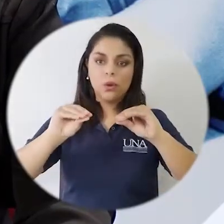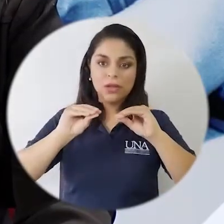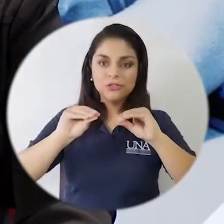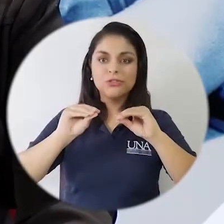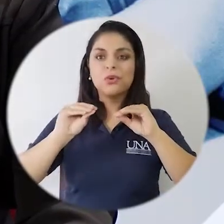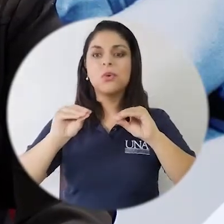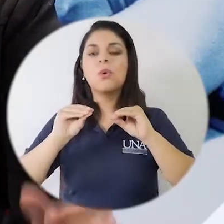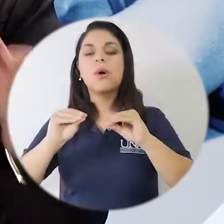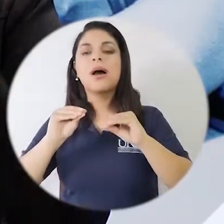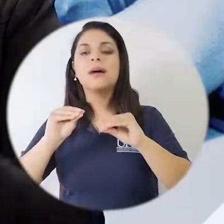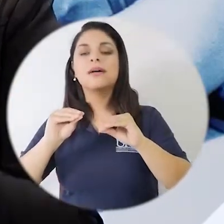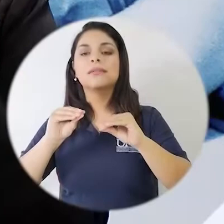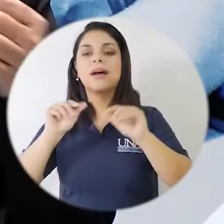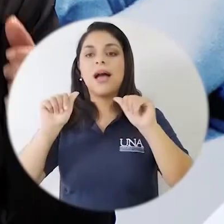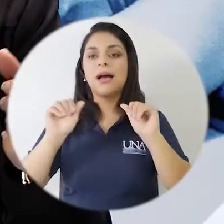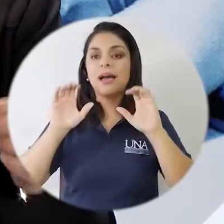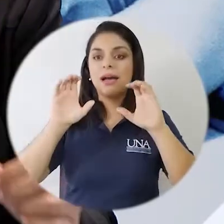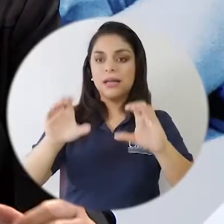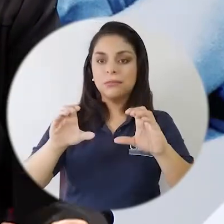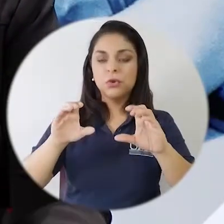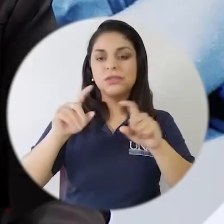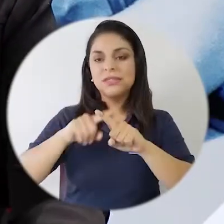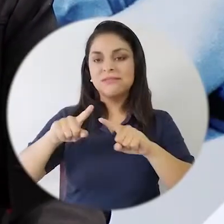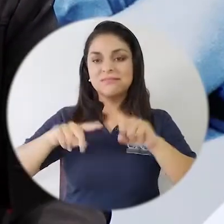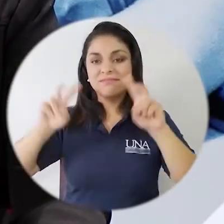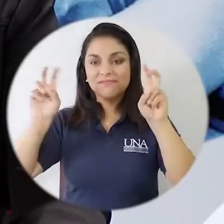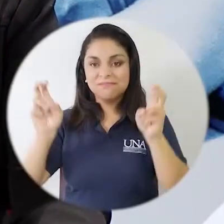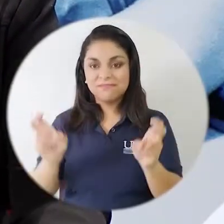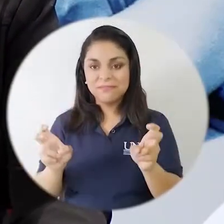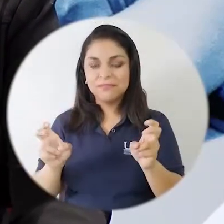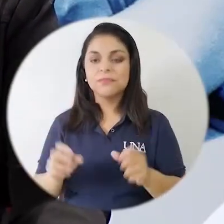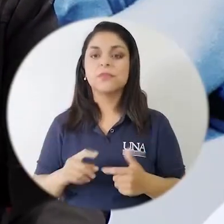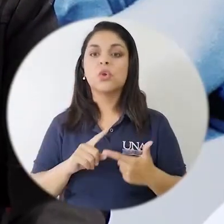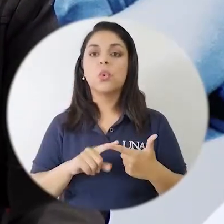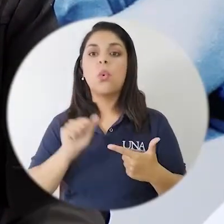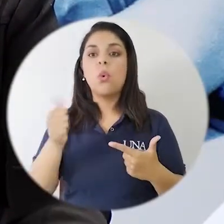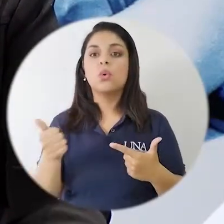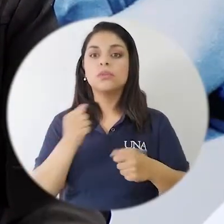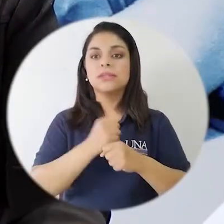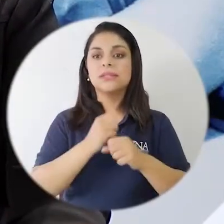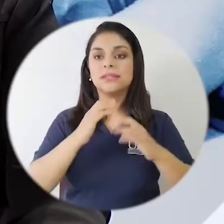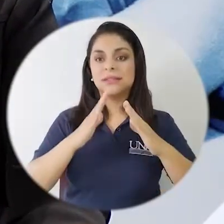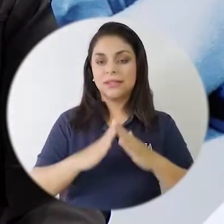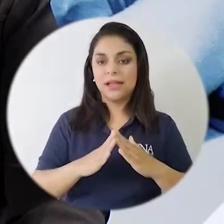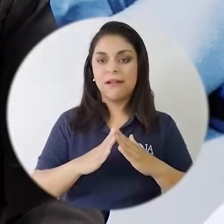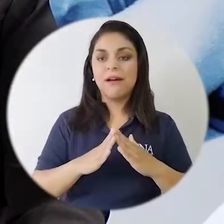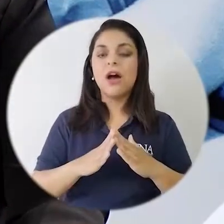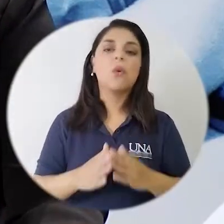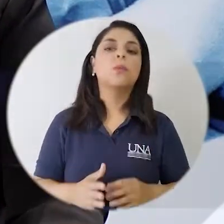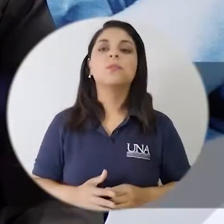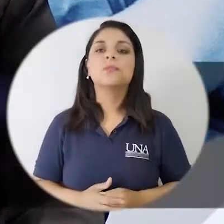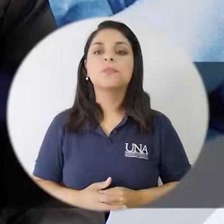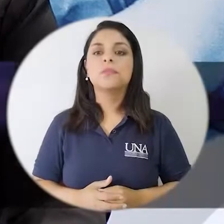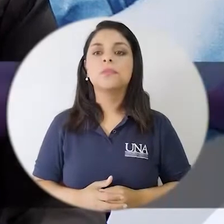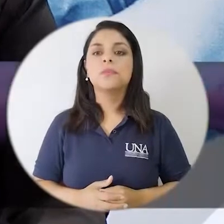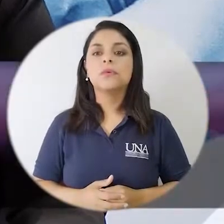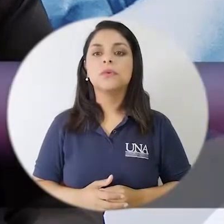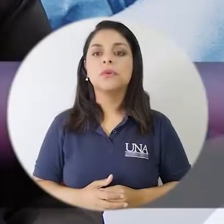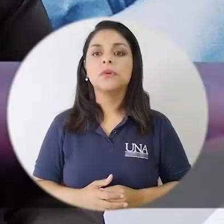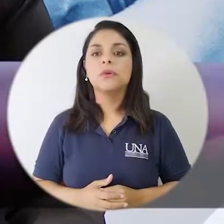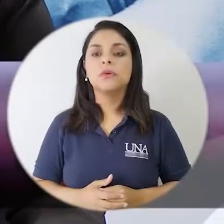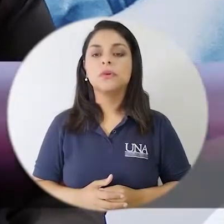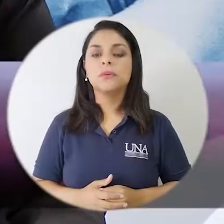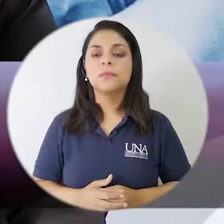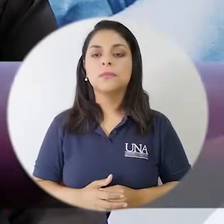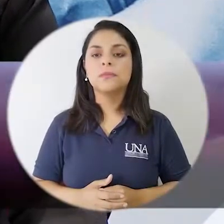como el eje de gestión, la eje de gestión académica, y ahí tiene una serie de temas. El otro tiene que ver con el teletrabajo y derechos, que precisamente